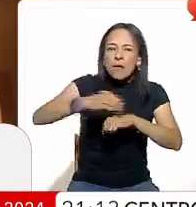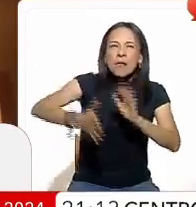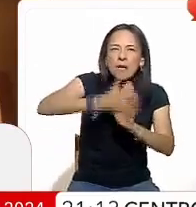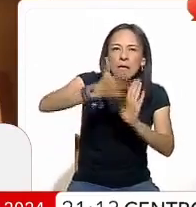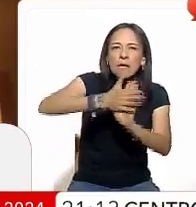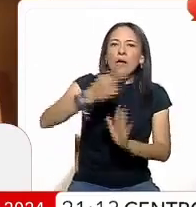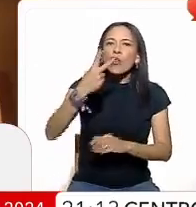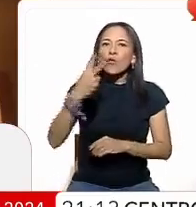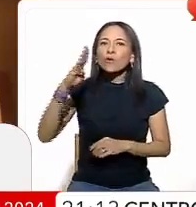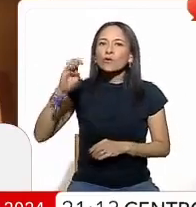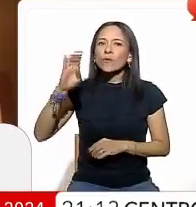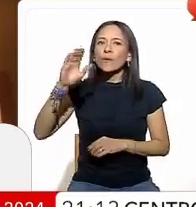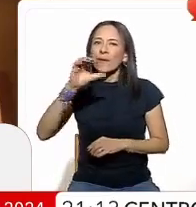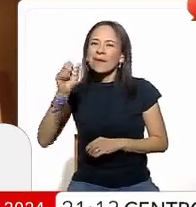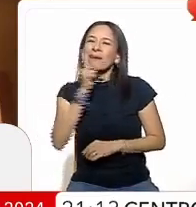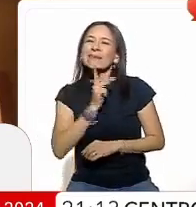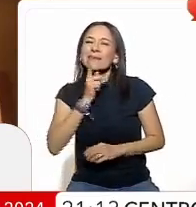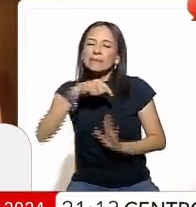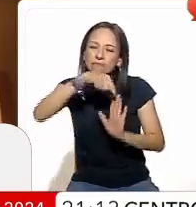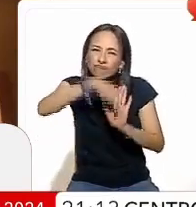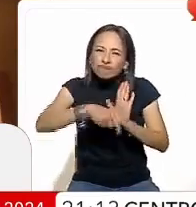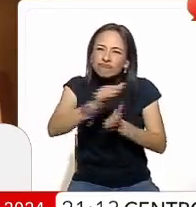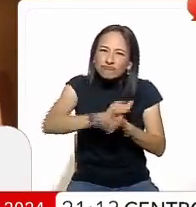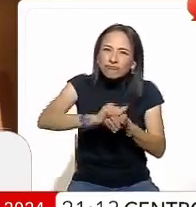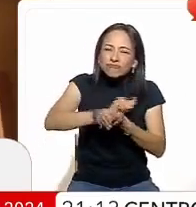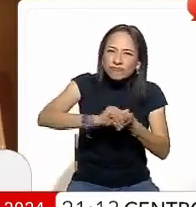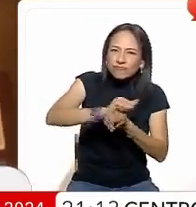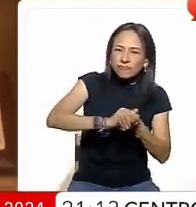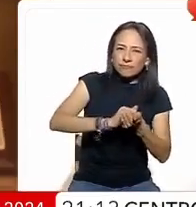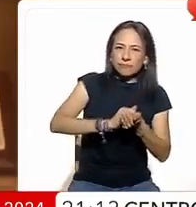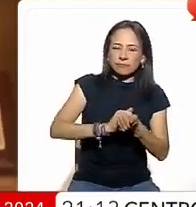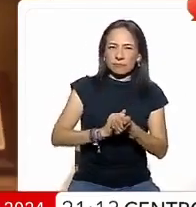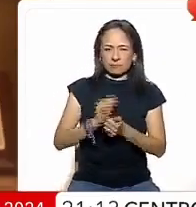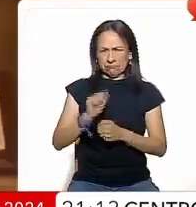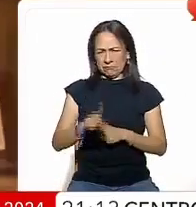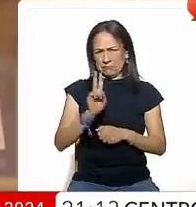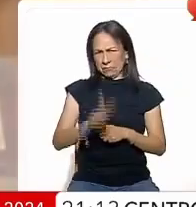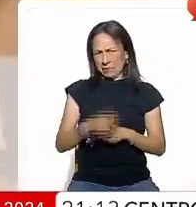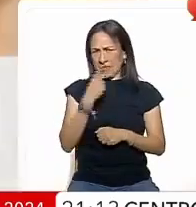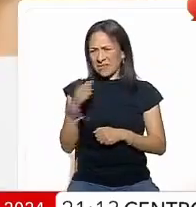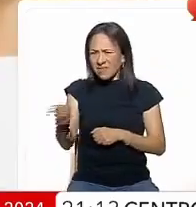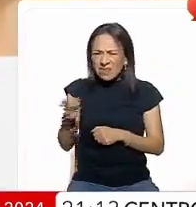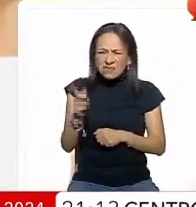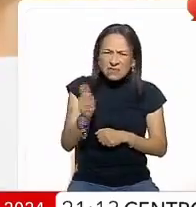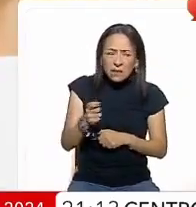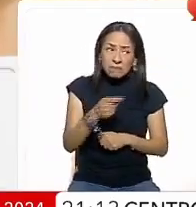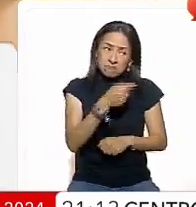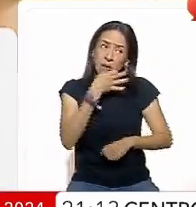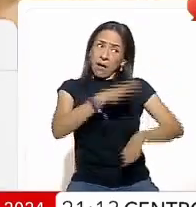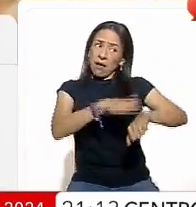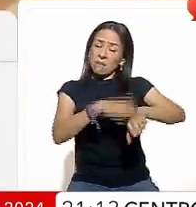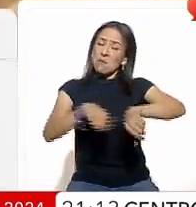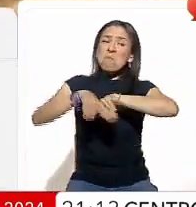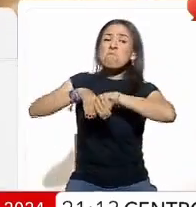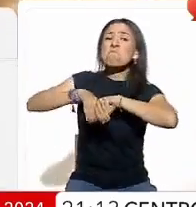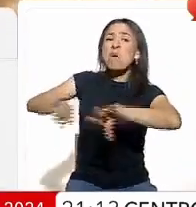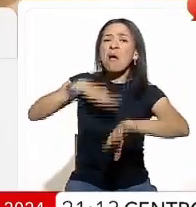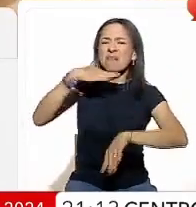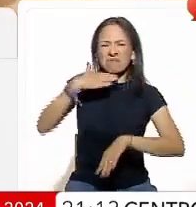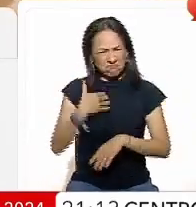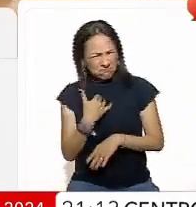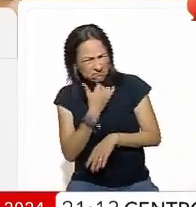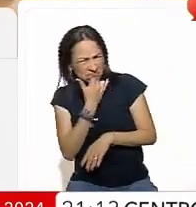vamos a sacar el tema de Dos Bocas, pero ¿qué van a sacar si Dos Bocas se hicieron